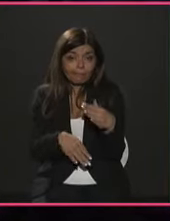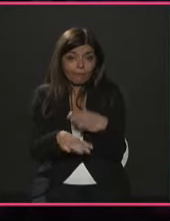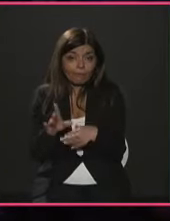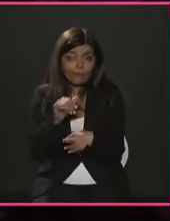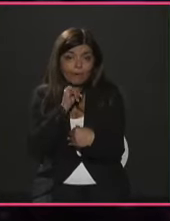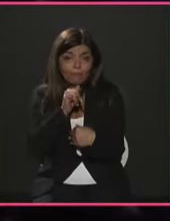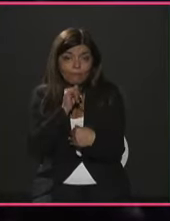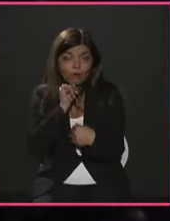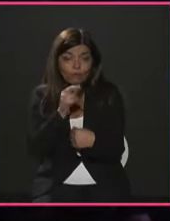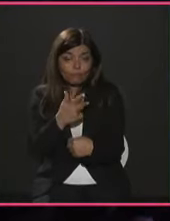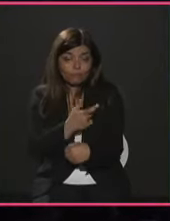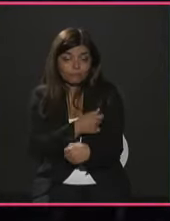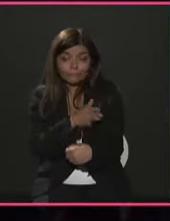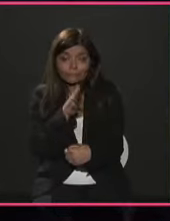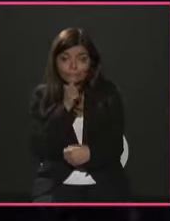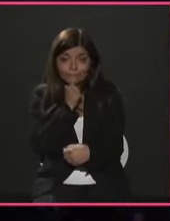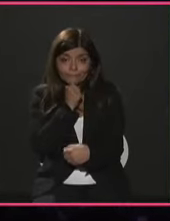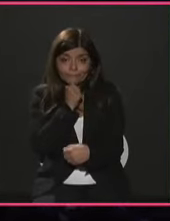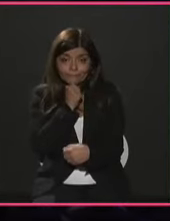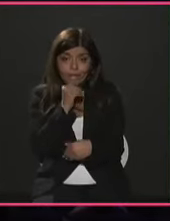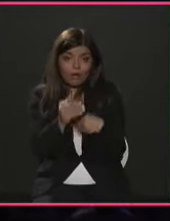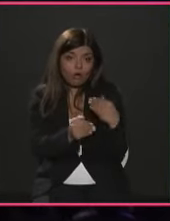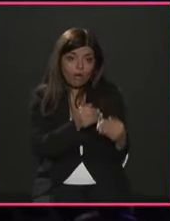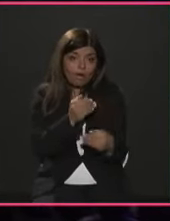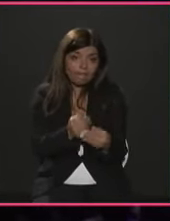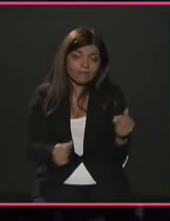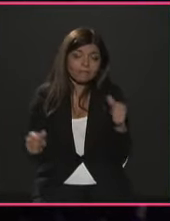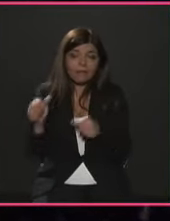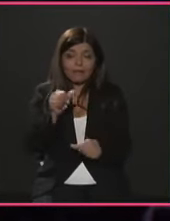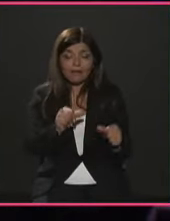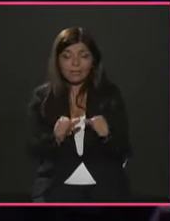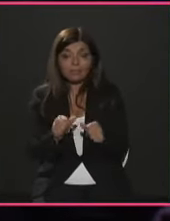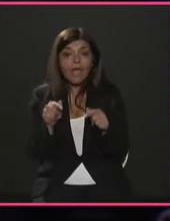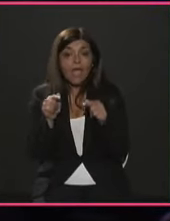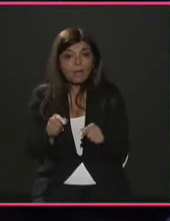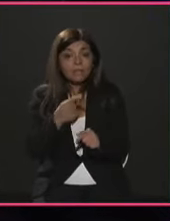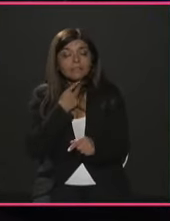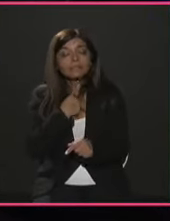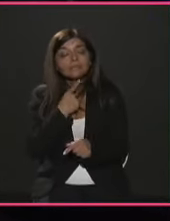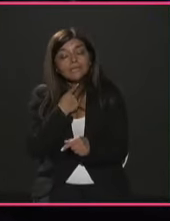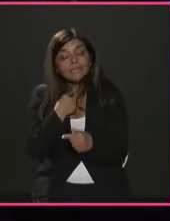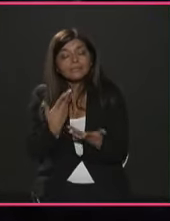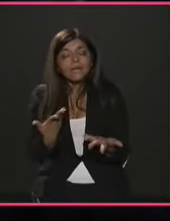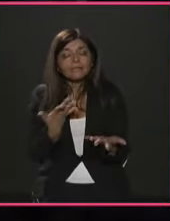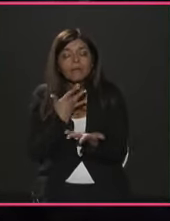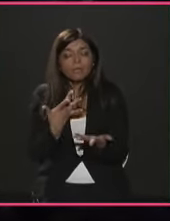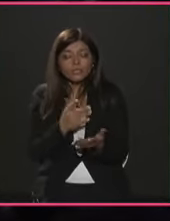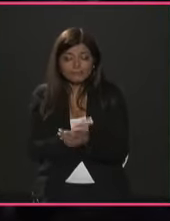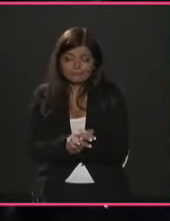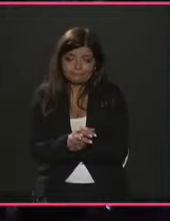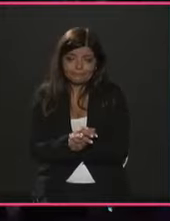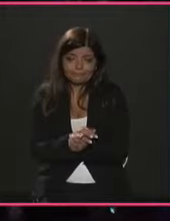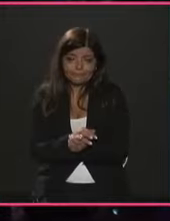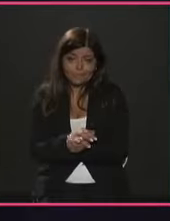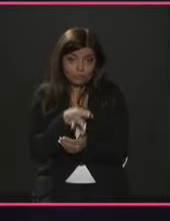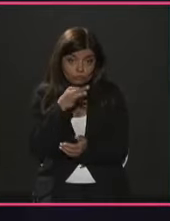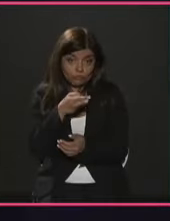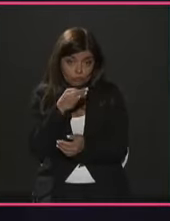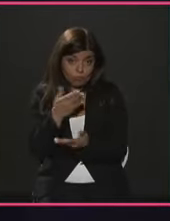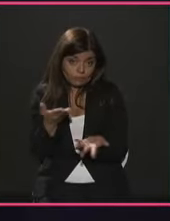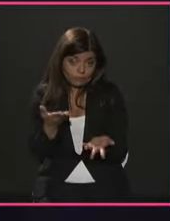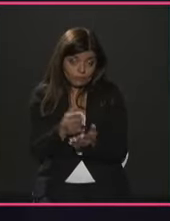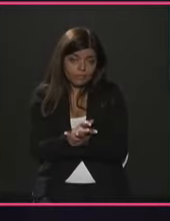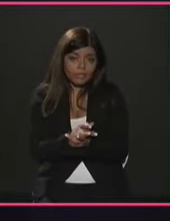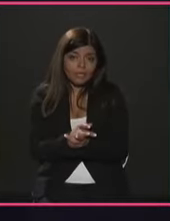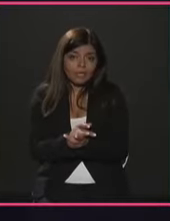entero no beneficiaron de los avances de la ciencia y aquí es interesante porque les cuento una anécdota